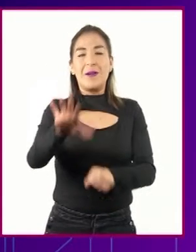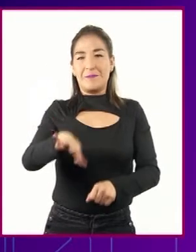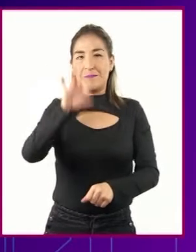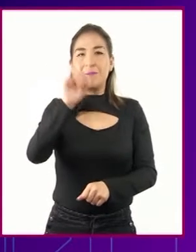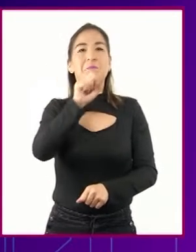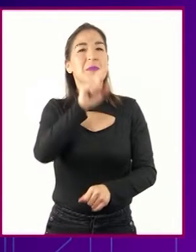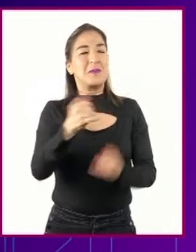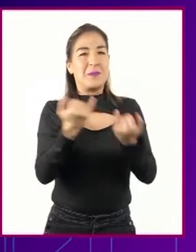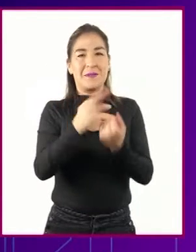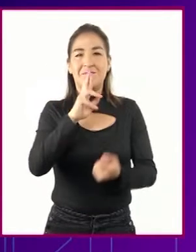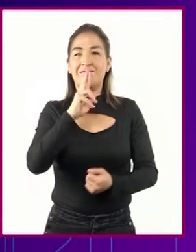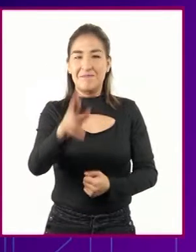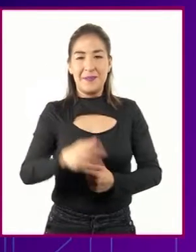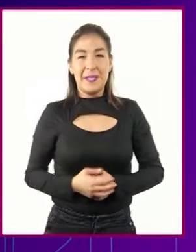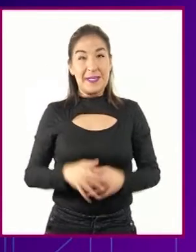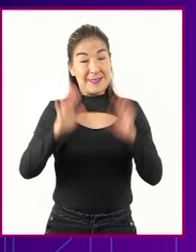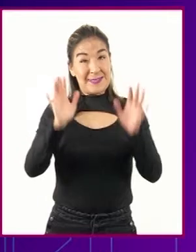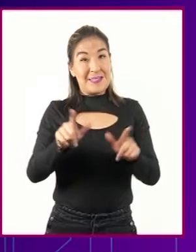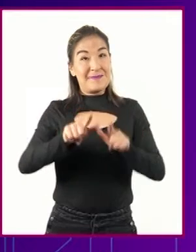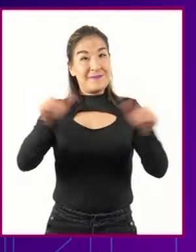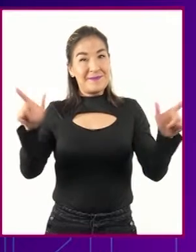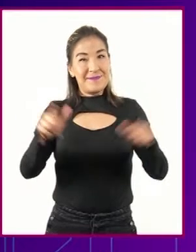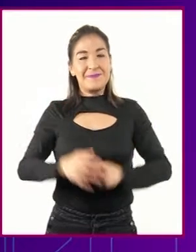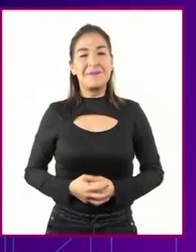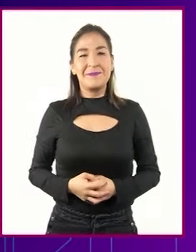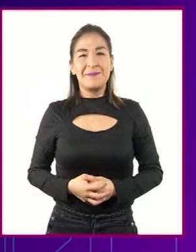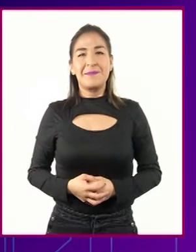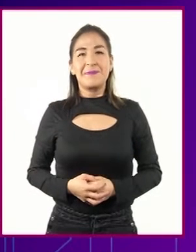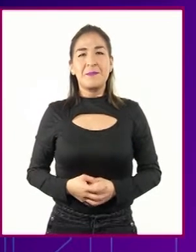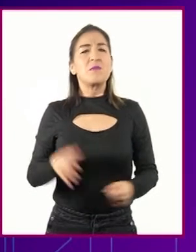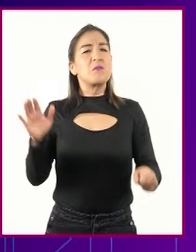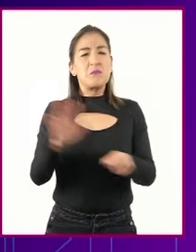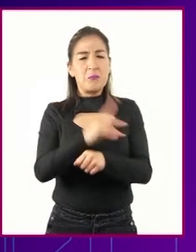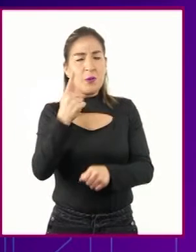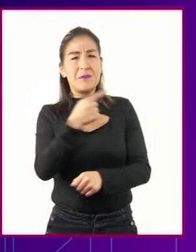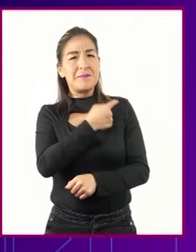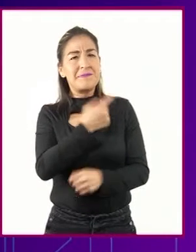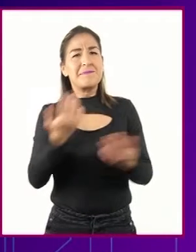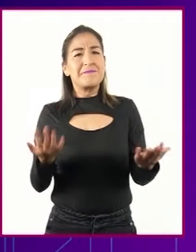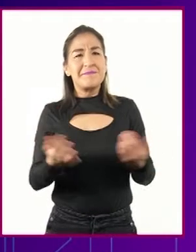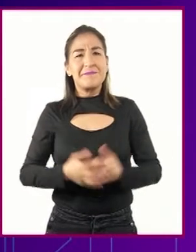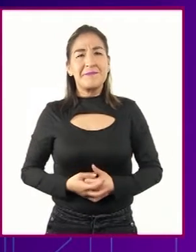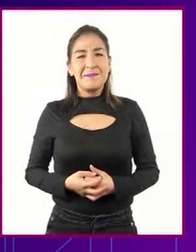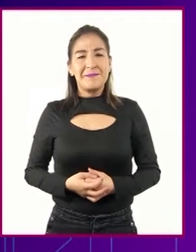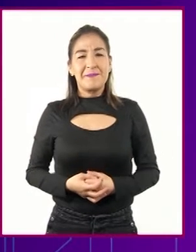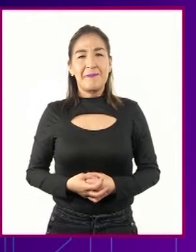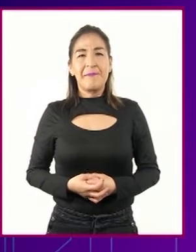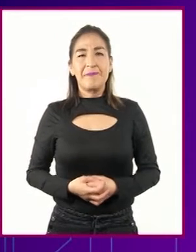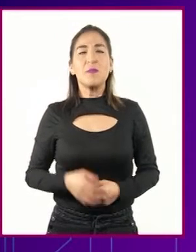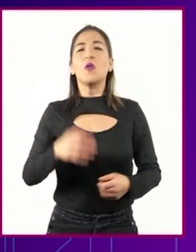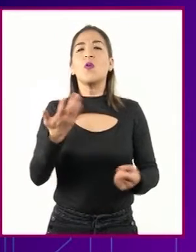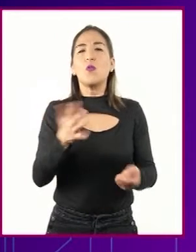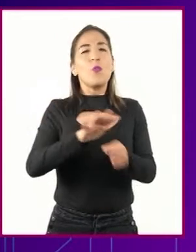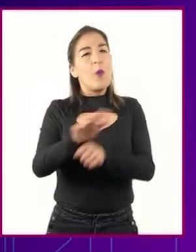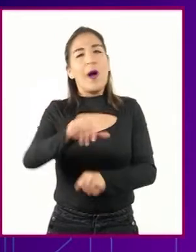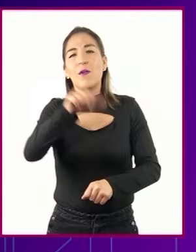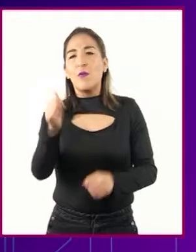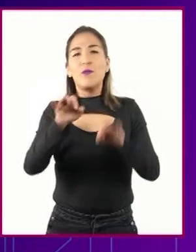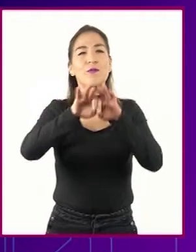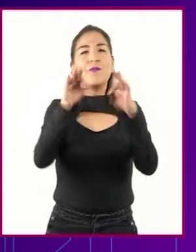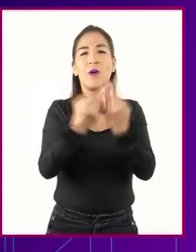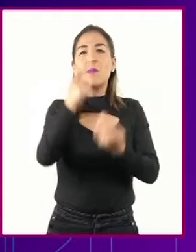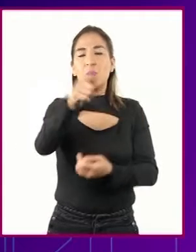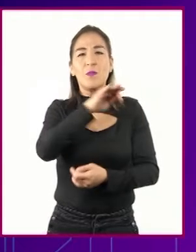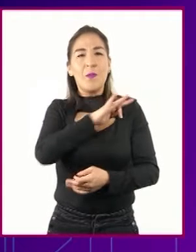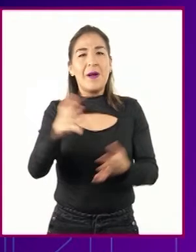mismo resultado. ¿Listos y listas? ¿Por qué sucedió esto? ¿En qué otra operación podemos